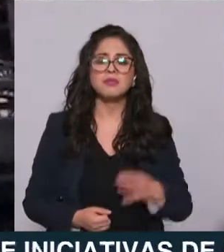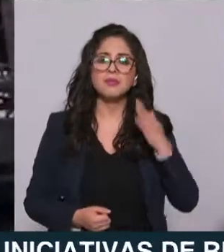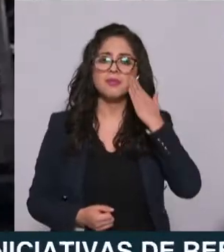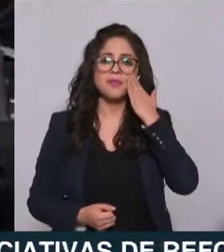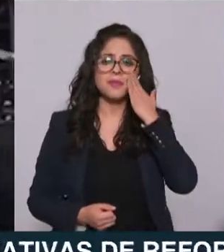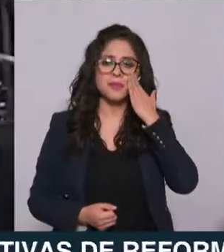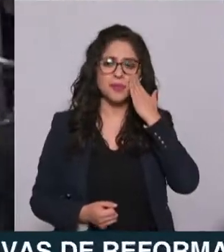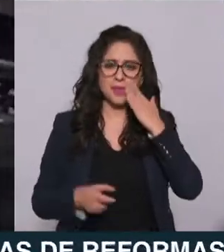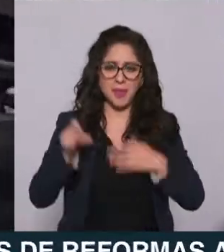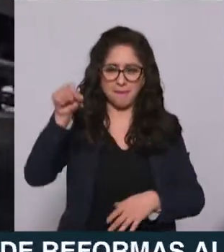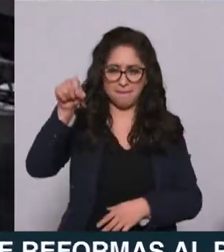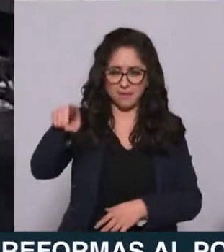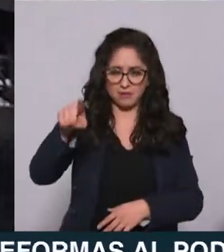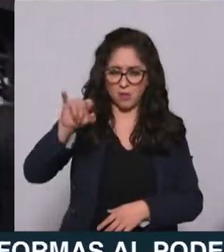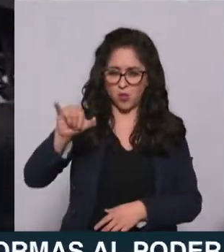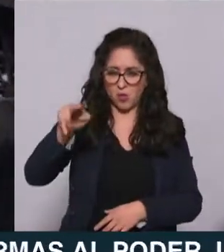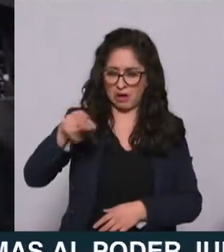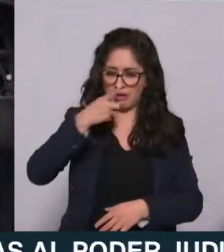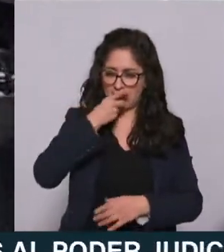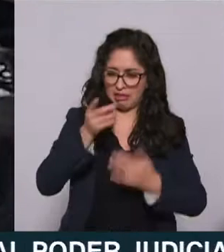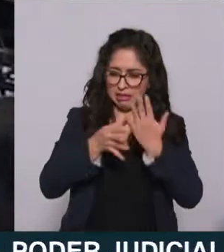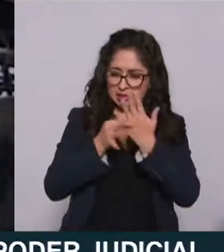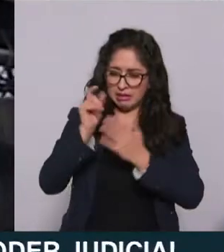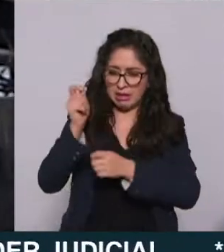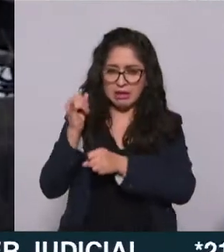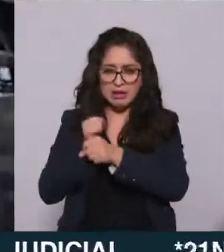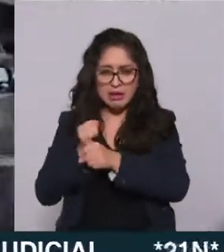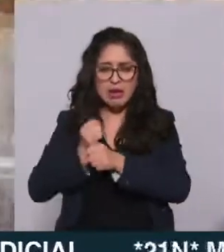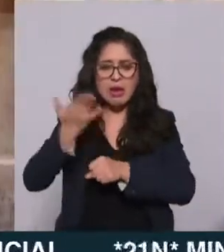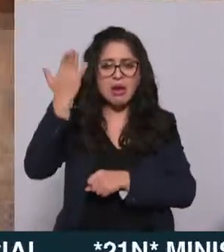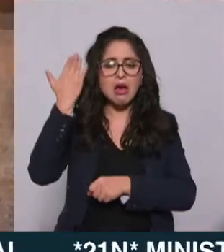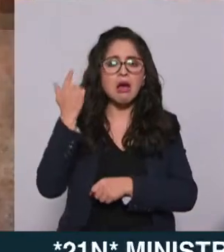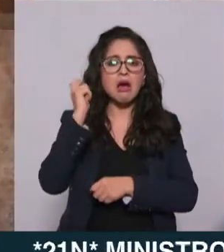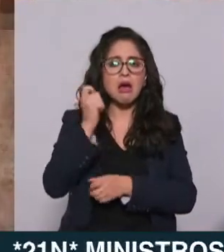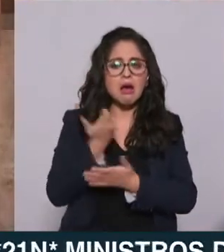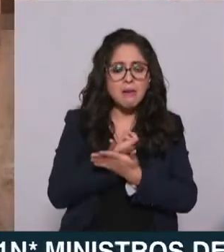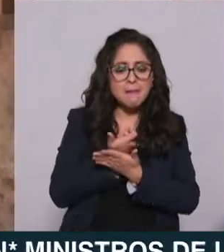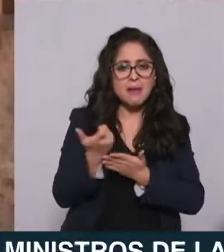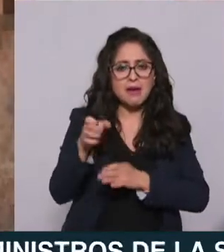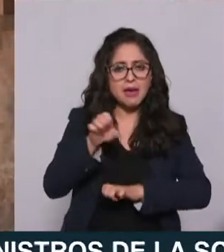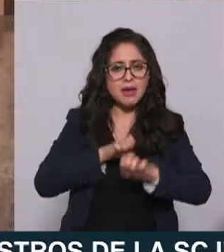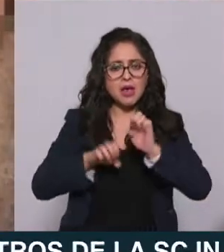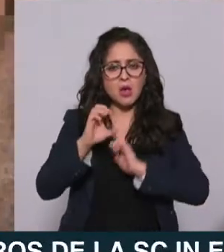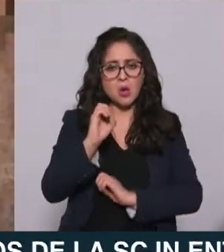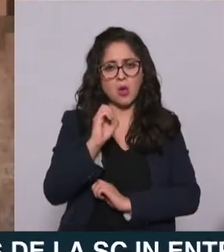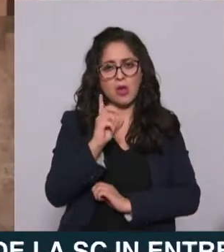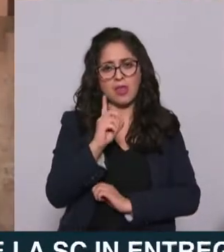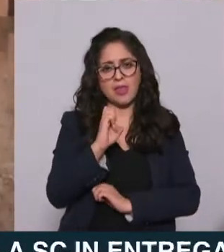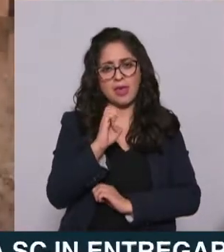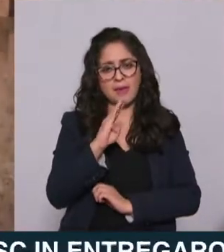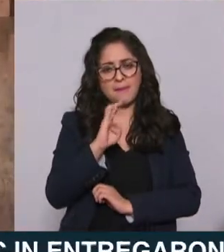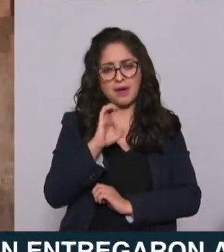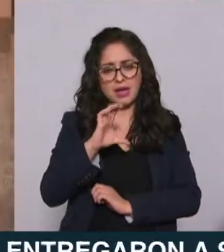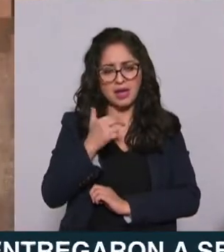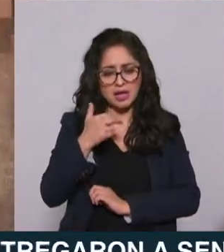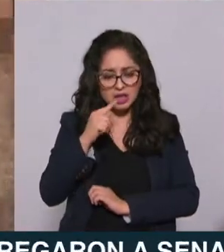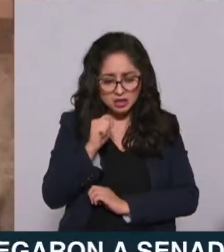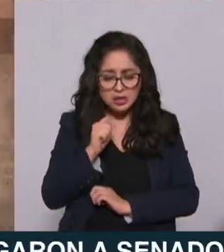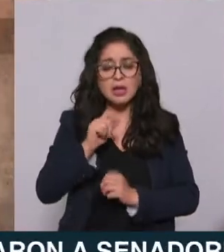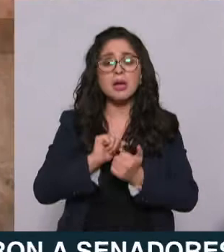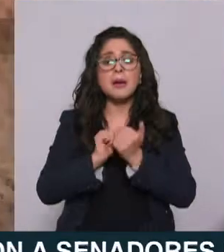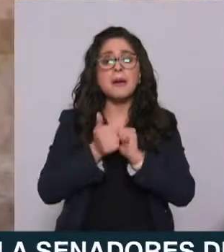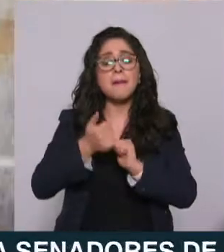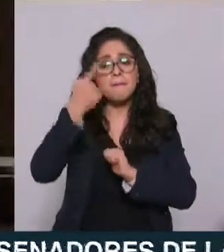momento, los presuntos sobornos de Odebrecht, desde el año 2012 para el financiamiento de la